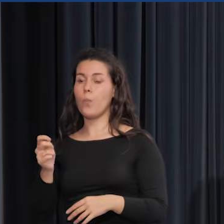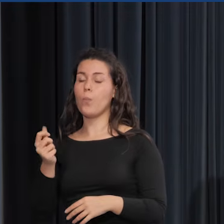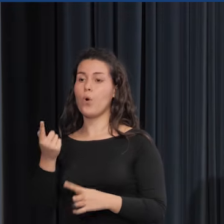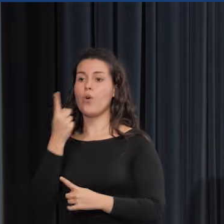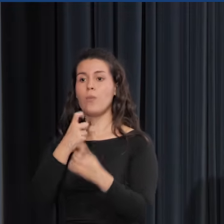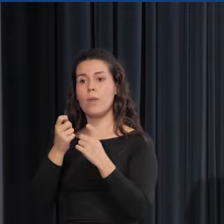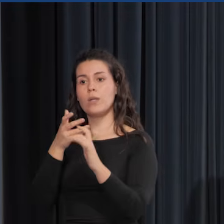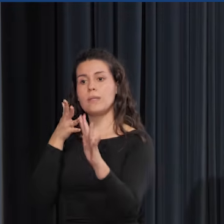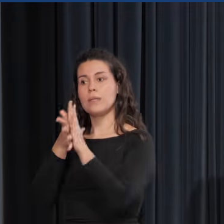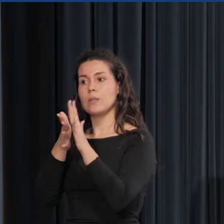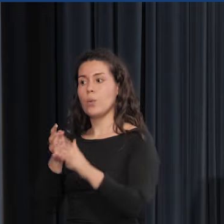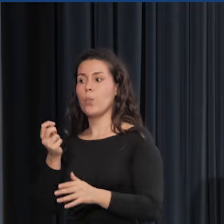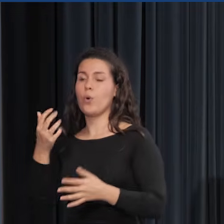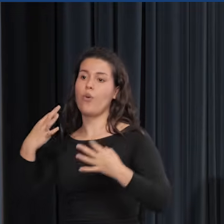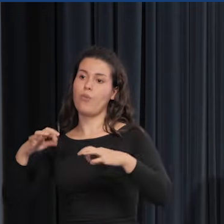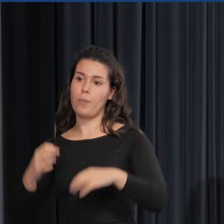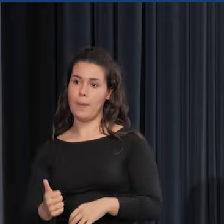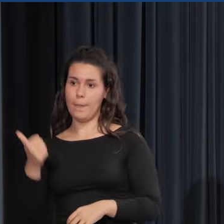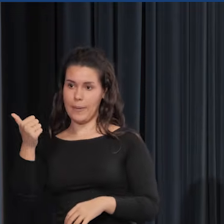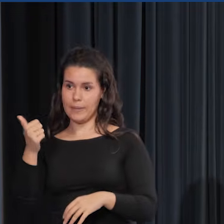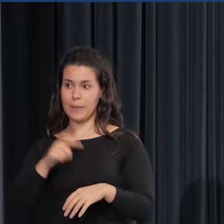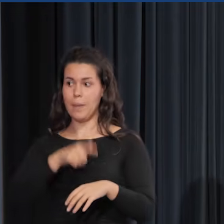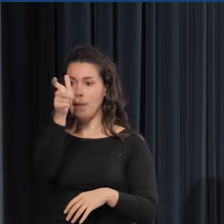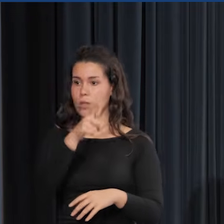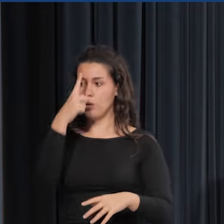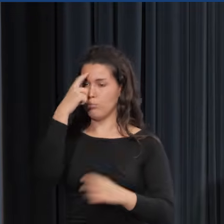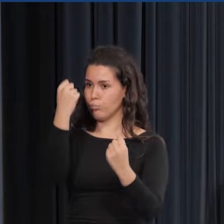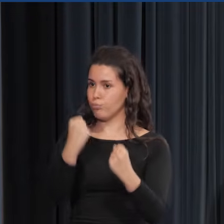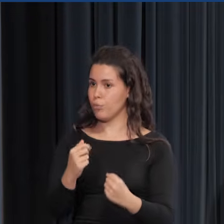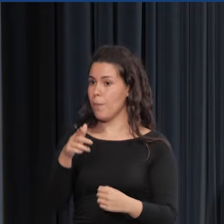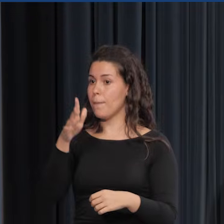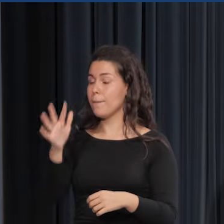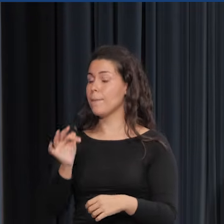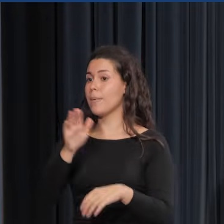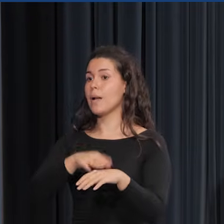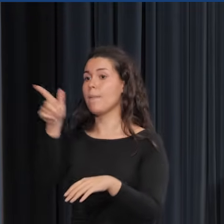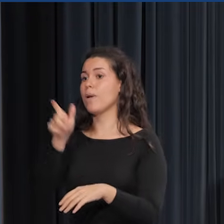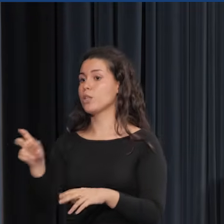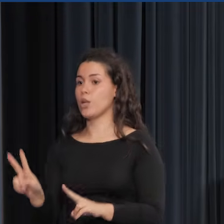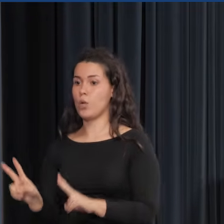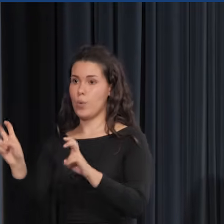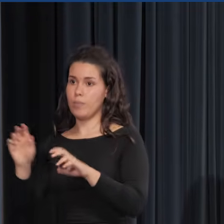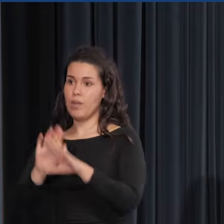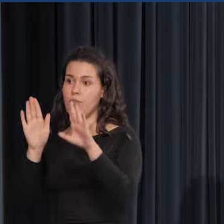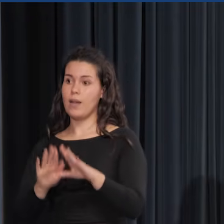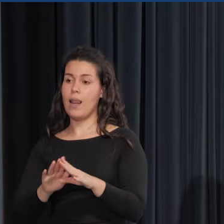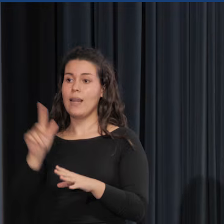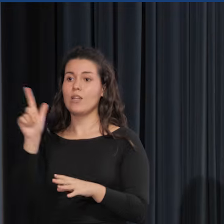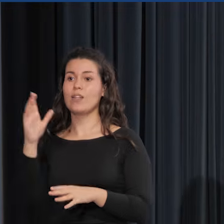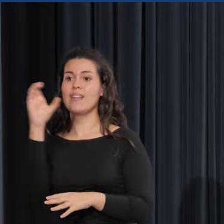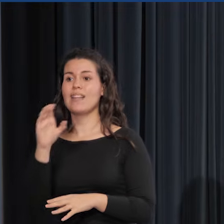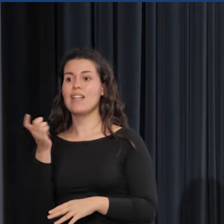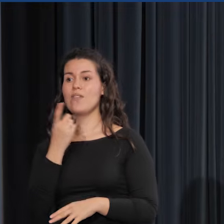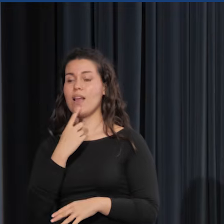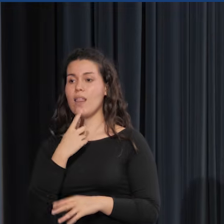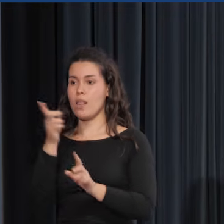de las personas con más experiencia a las nuevas incorporaciones, ¿no? Entonces, la literatura científica concluye que hay un